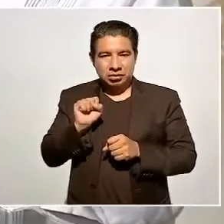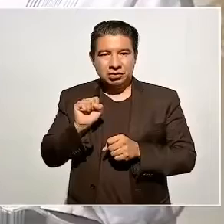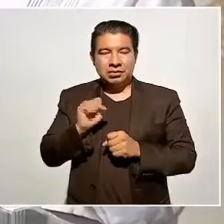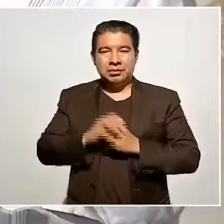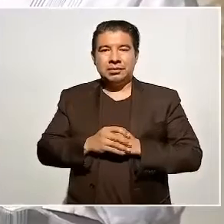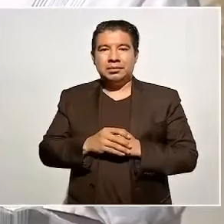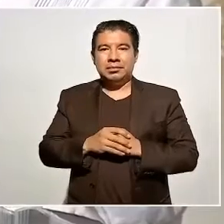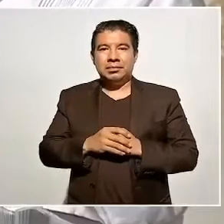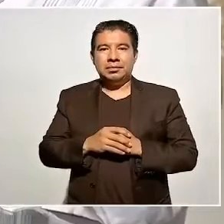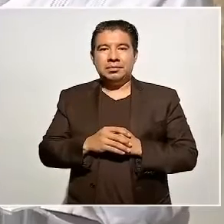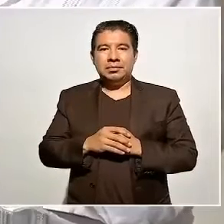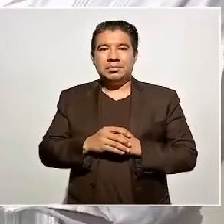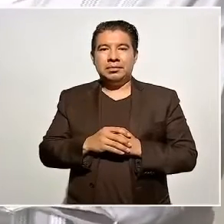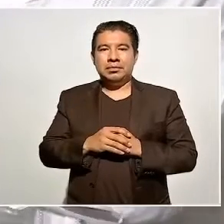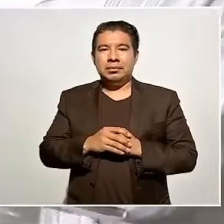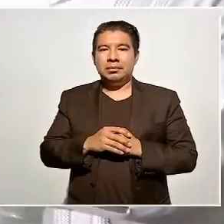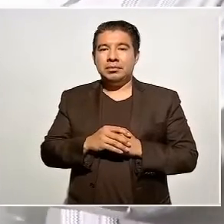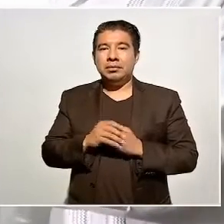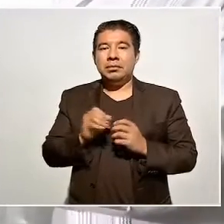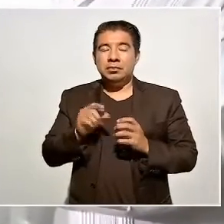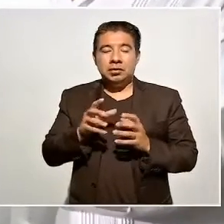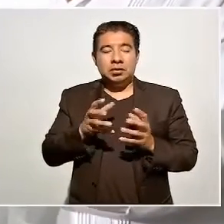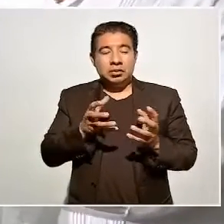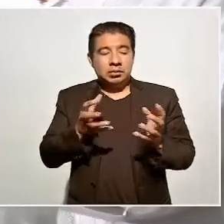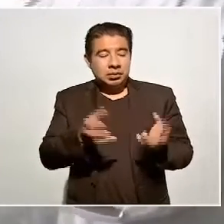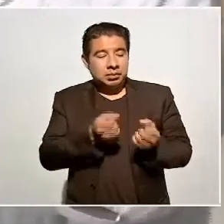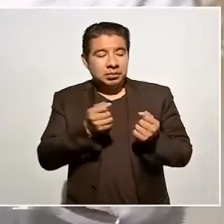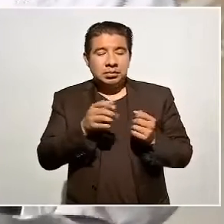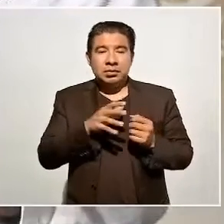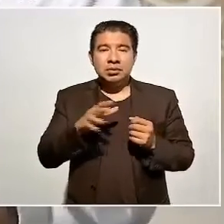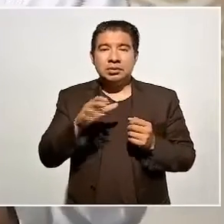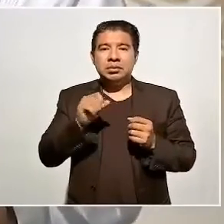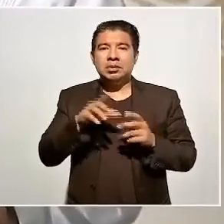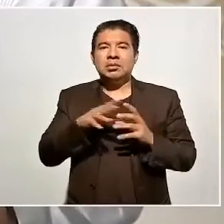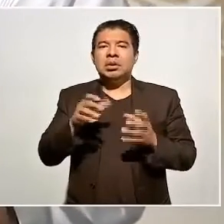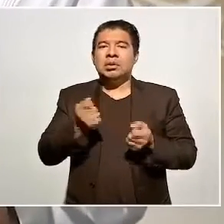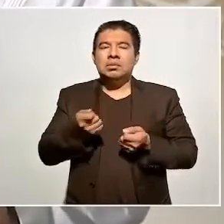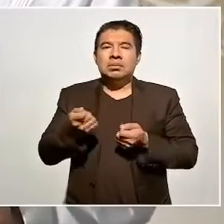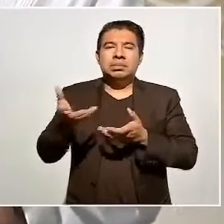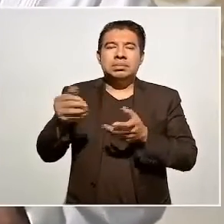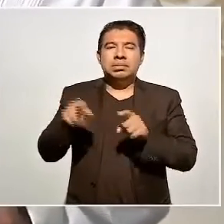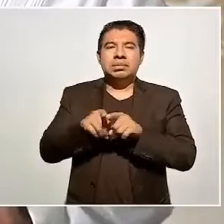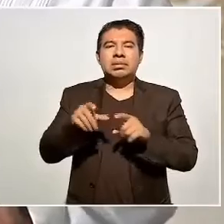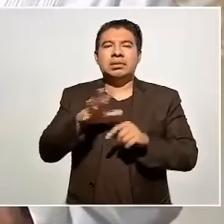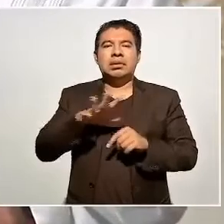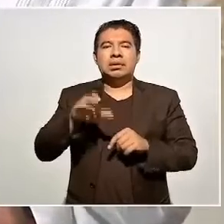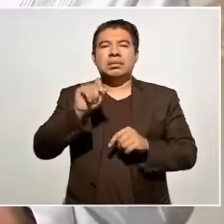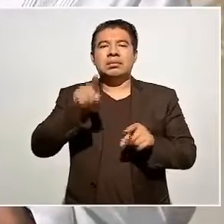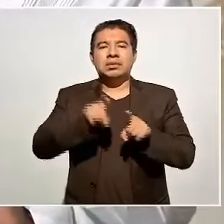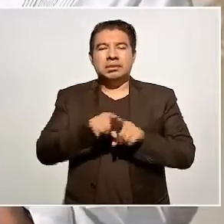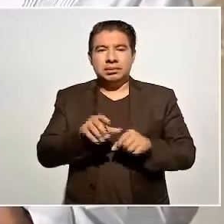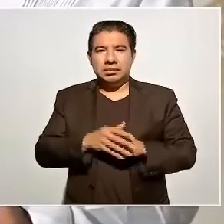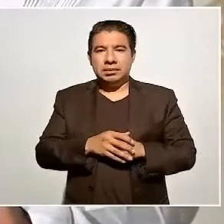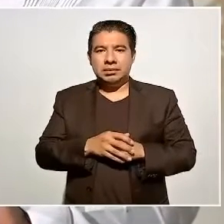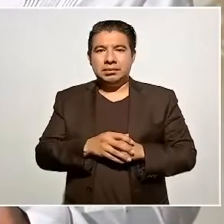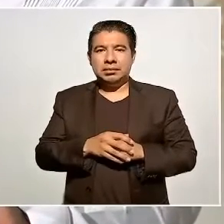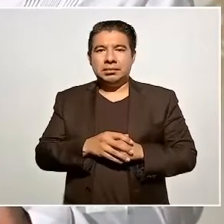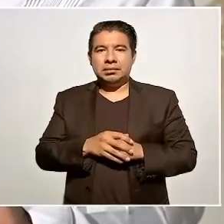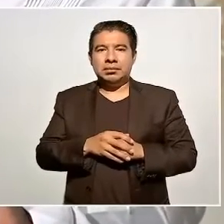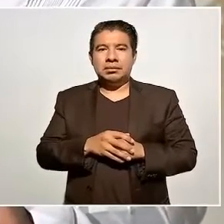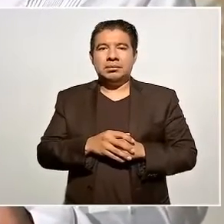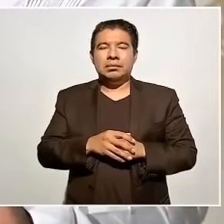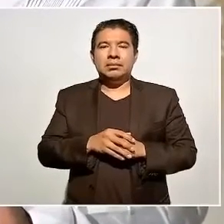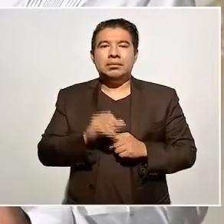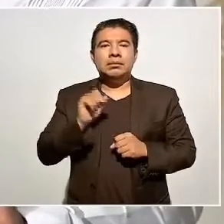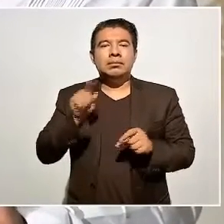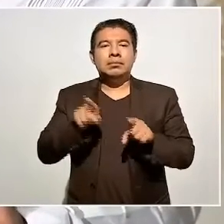que se rescaten zonas arqueológicas, porque también este tren